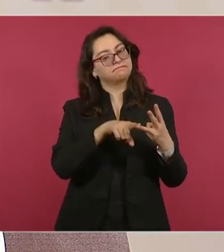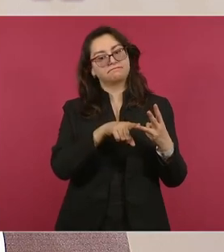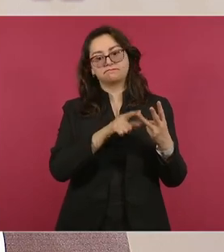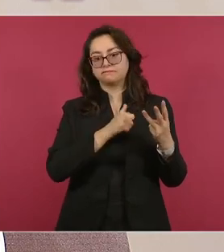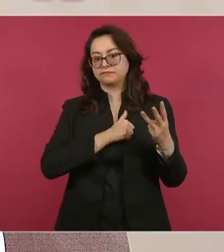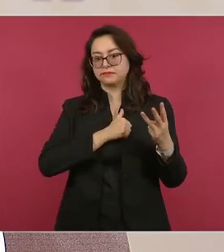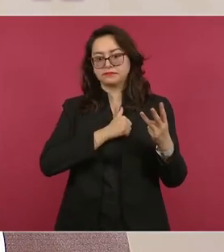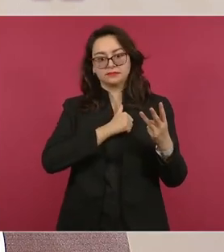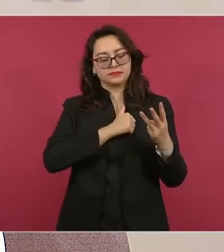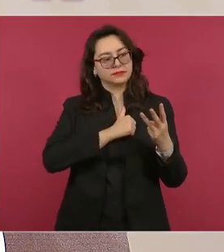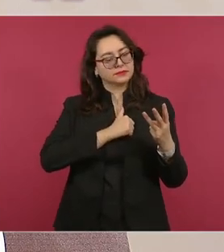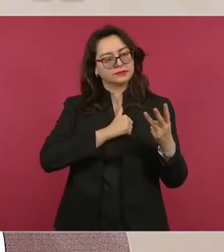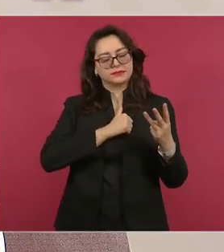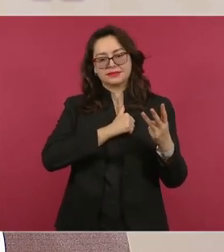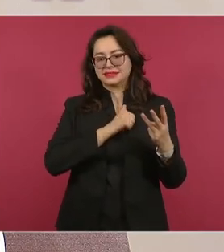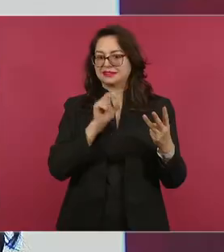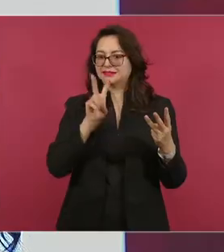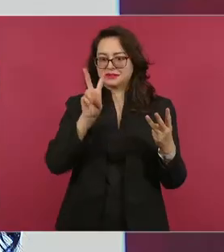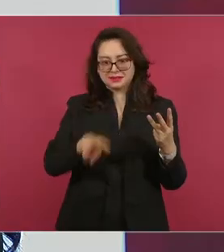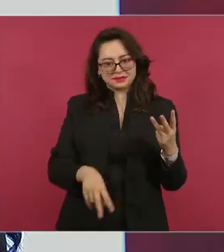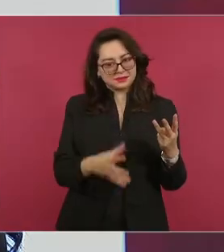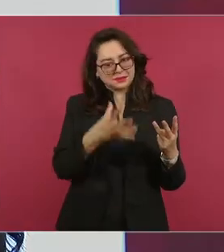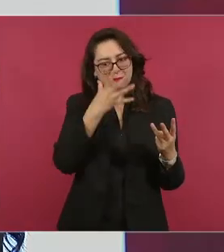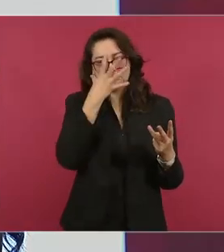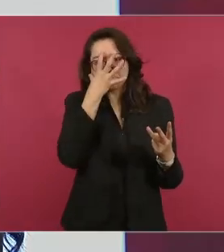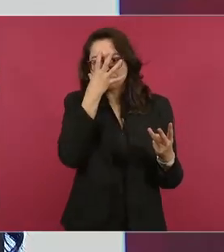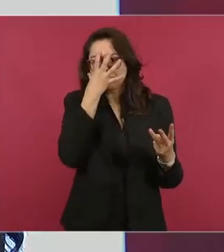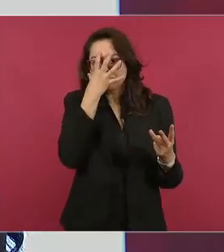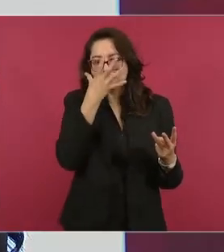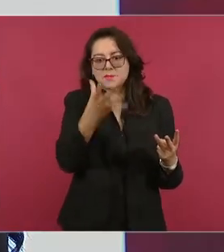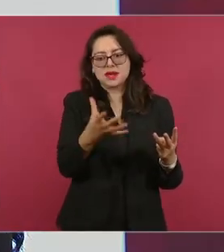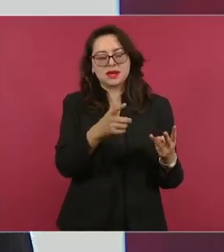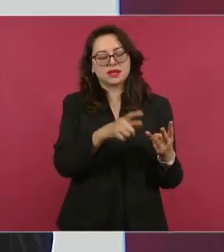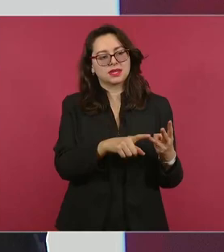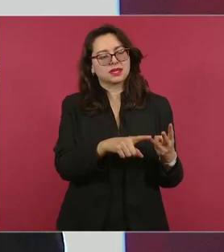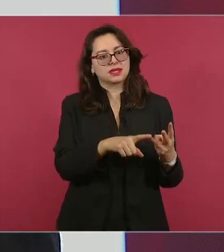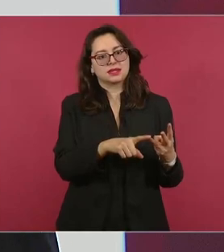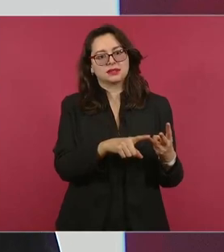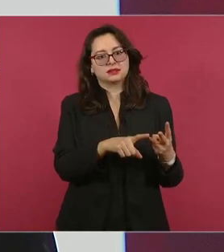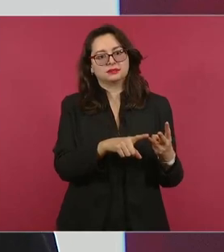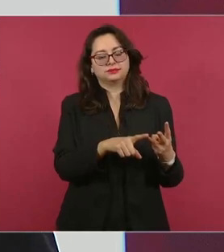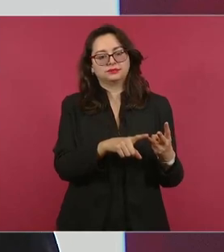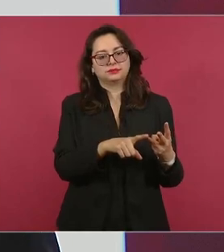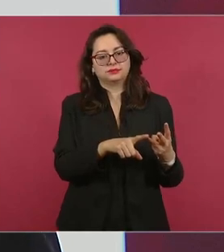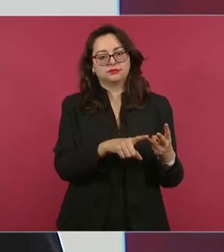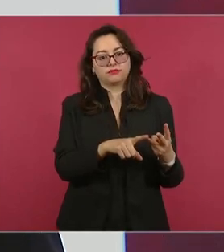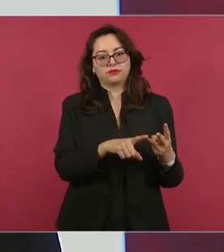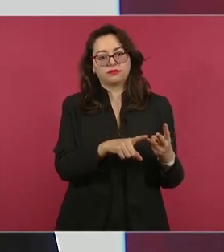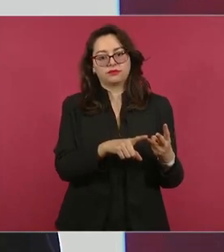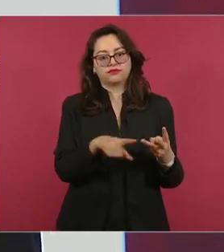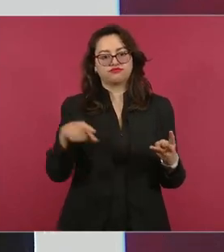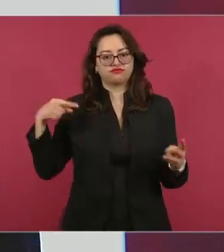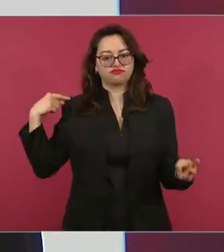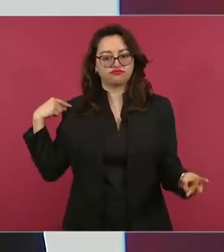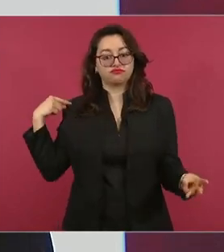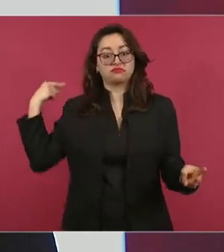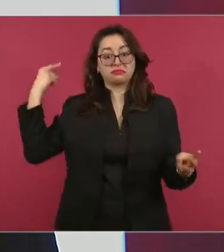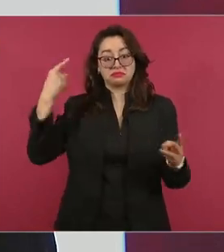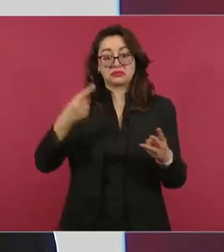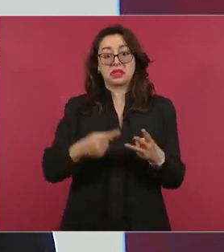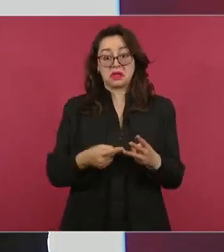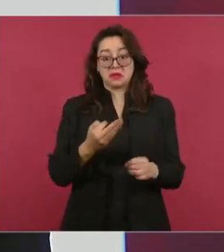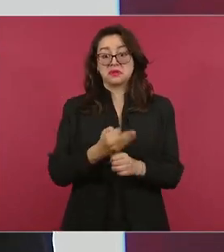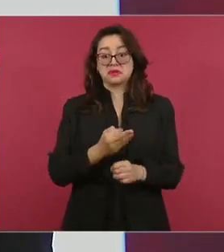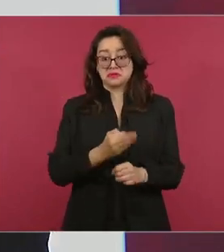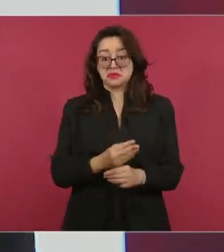noticia falsa, porque hasta el momento en el que una servidora habla, sigue corriendo a través de las